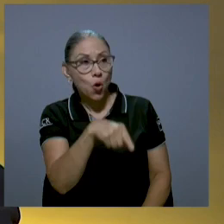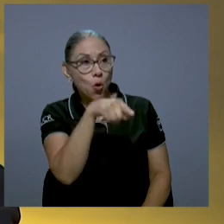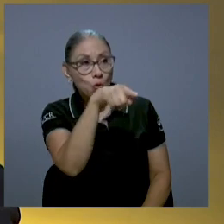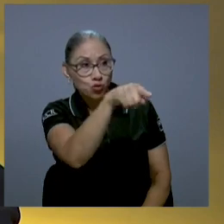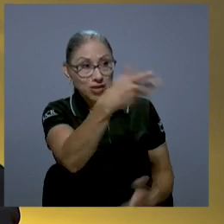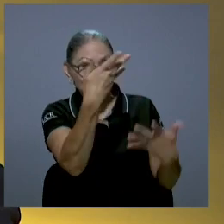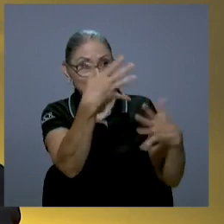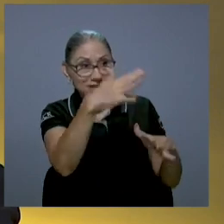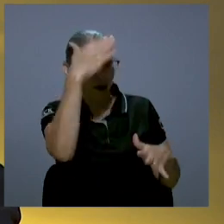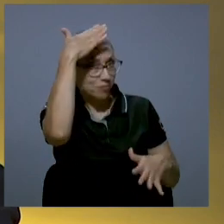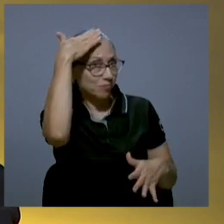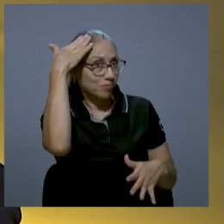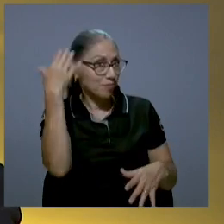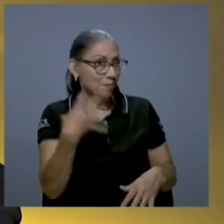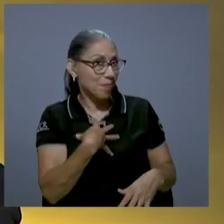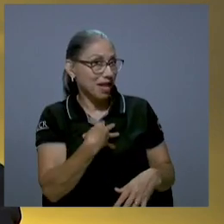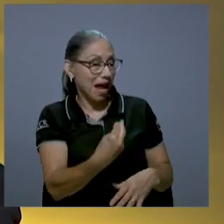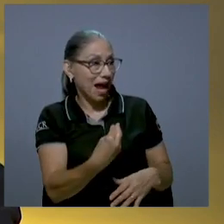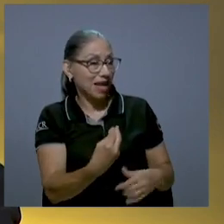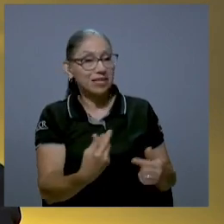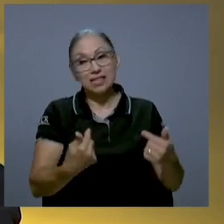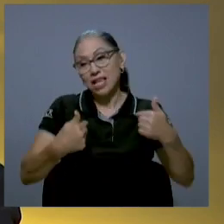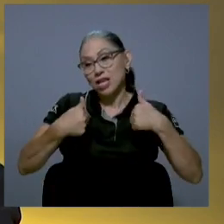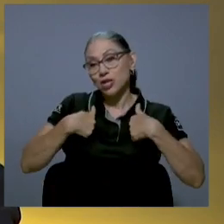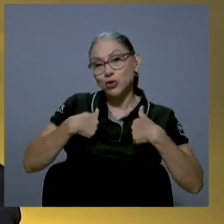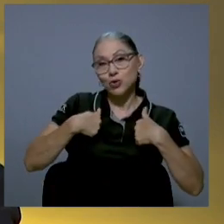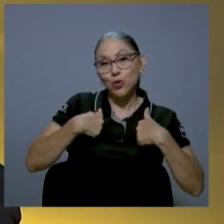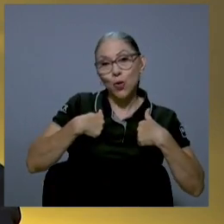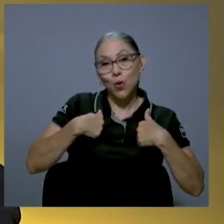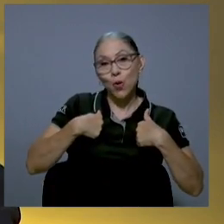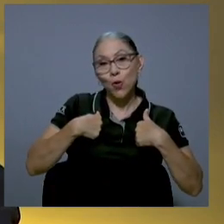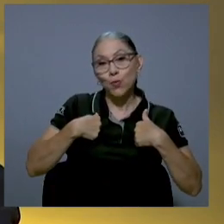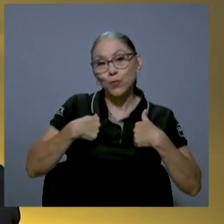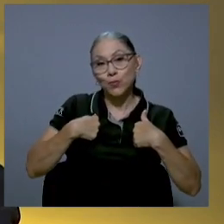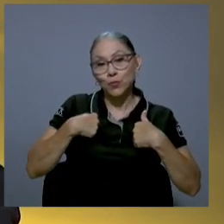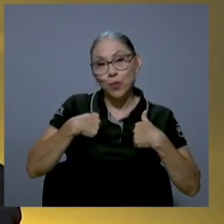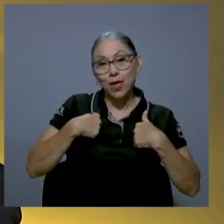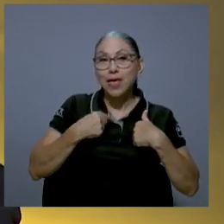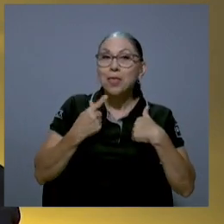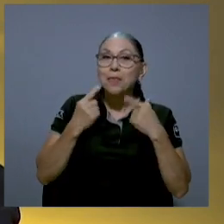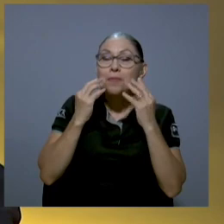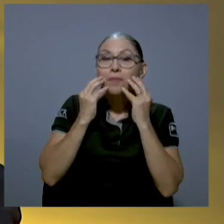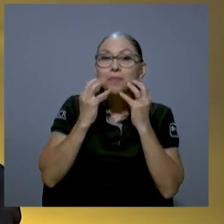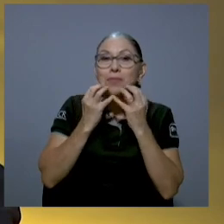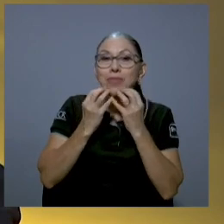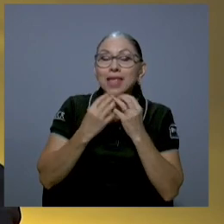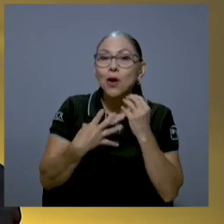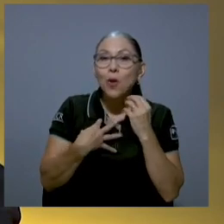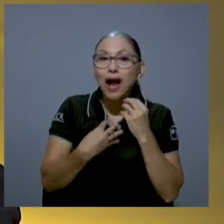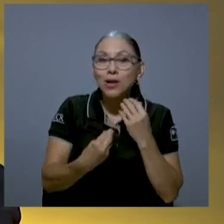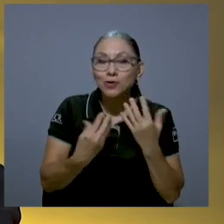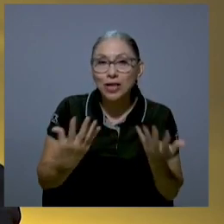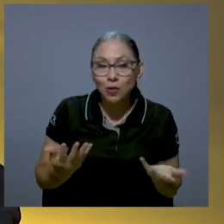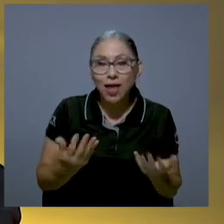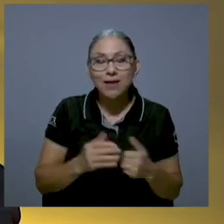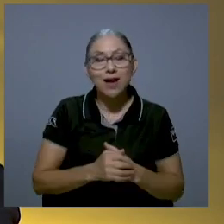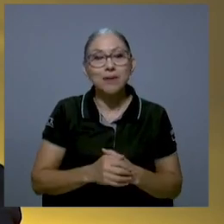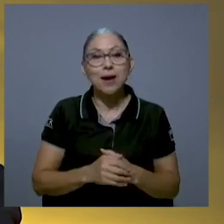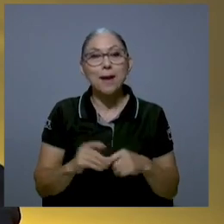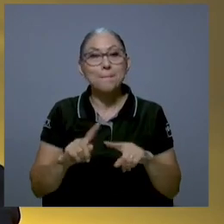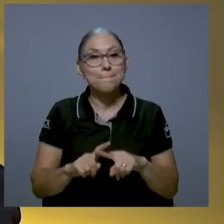canas y yo tengo canosa toda la barba, pero